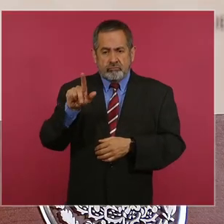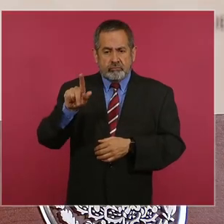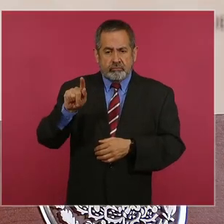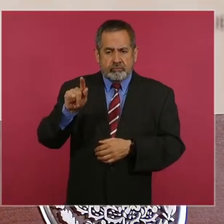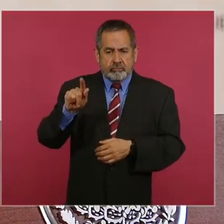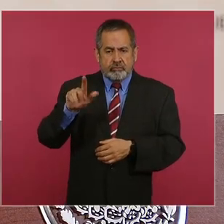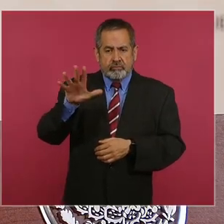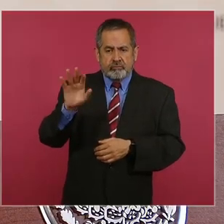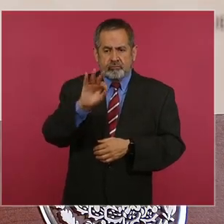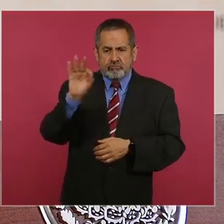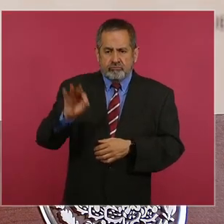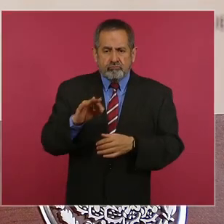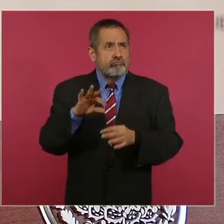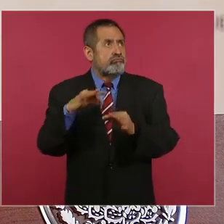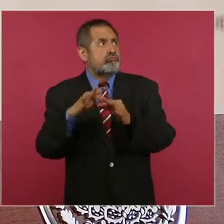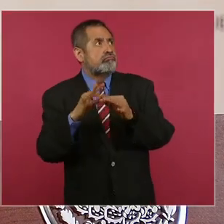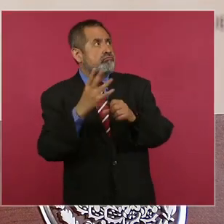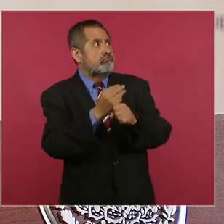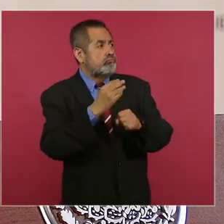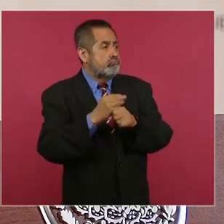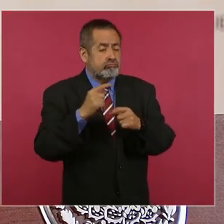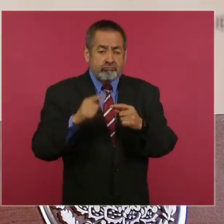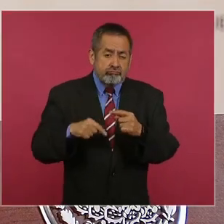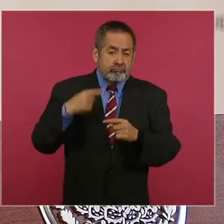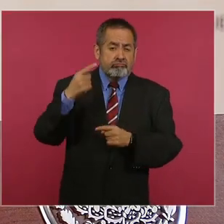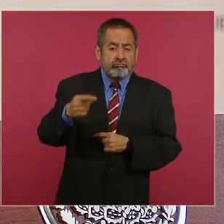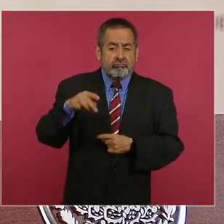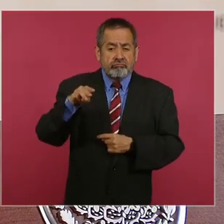y en marzo el 100 por ciento.